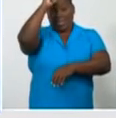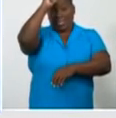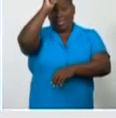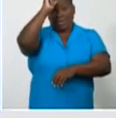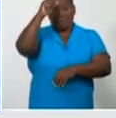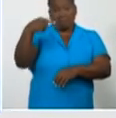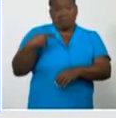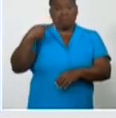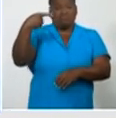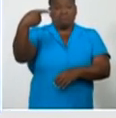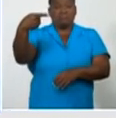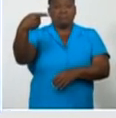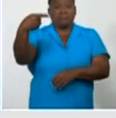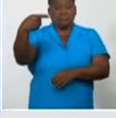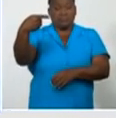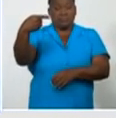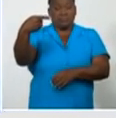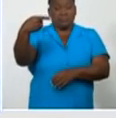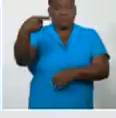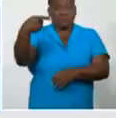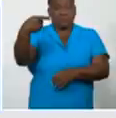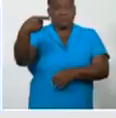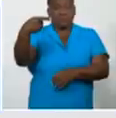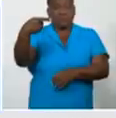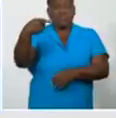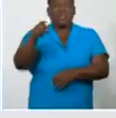que se mantiene a la cabeza con el